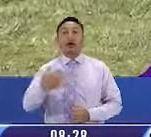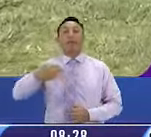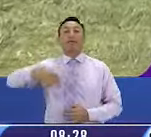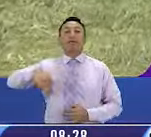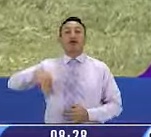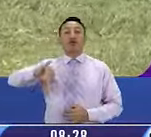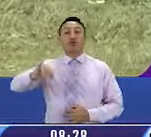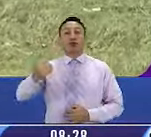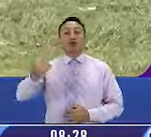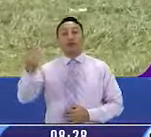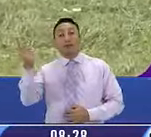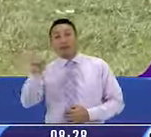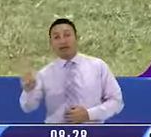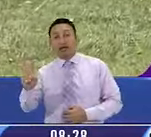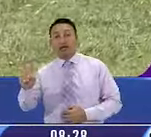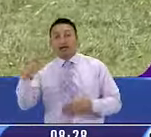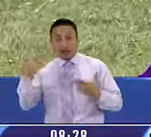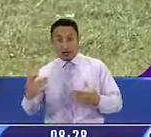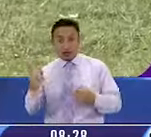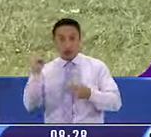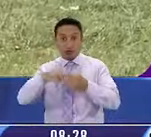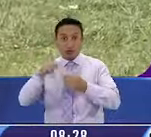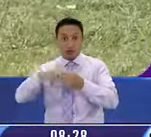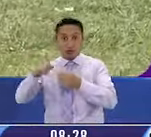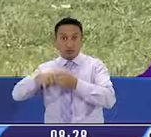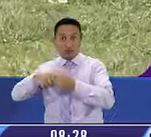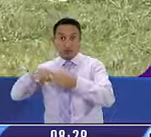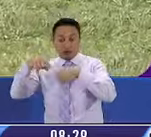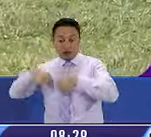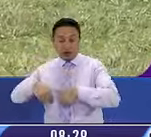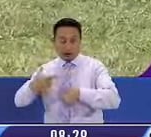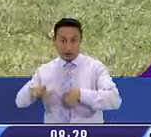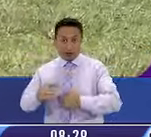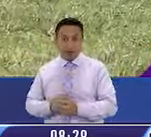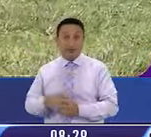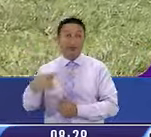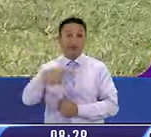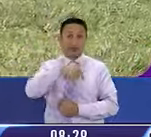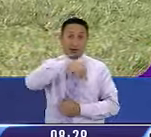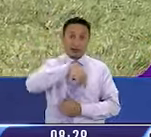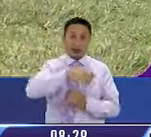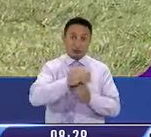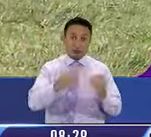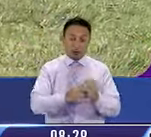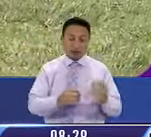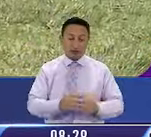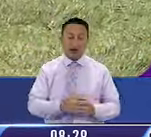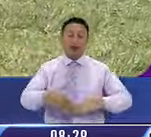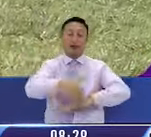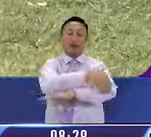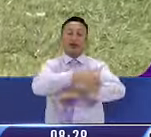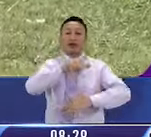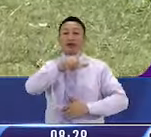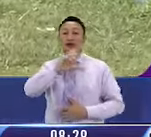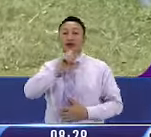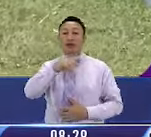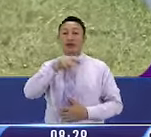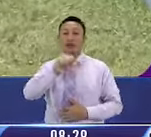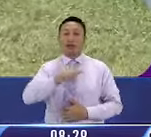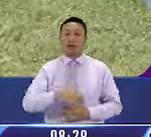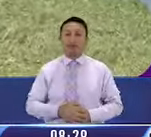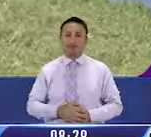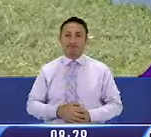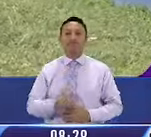mañana jueves y pasado mañana viernes, pues vamos a realizar las inscripciones en el cuartel general ubicado en la Loma de Puengasí.